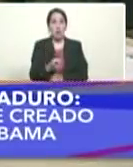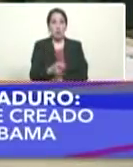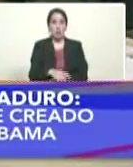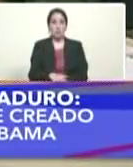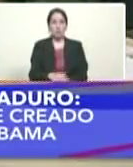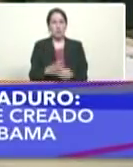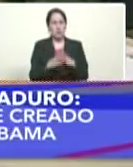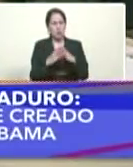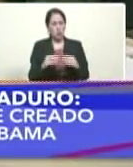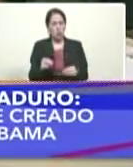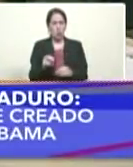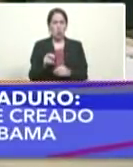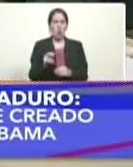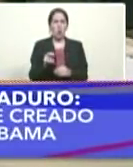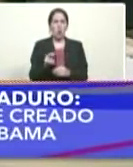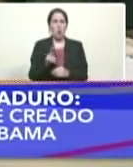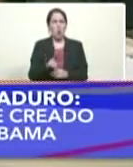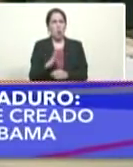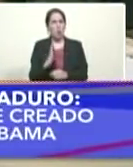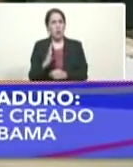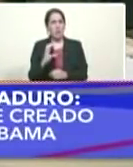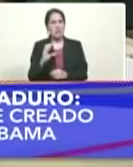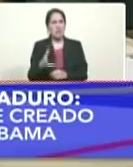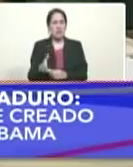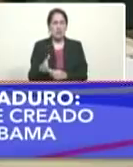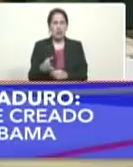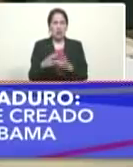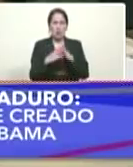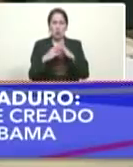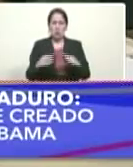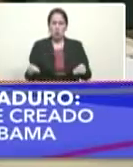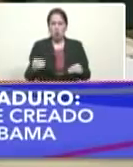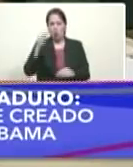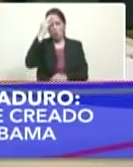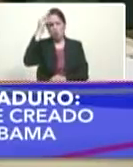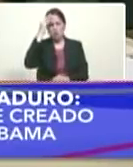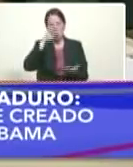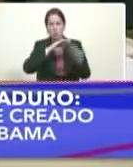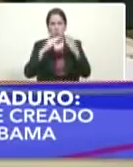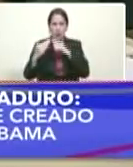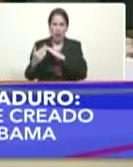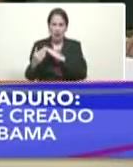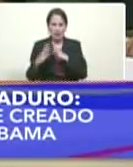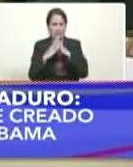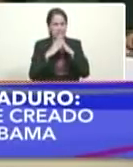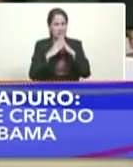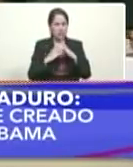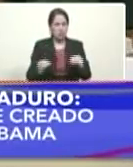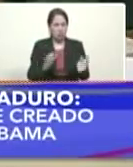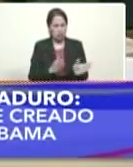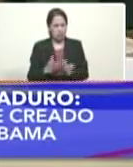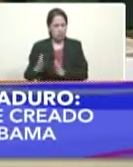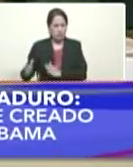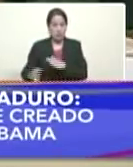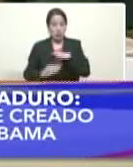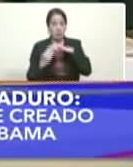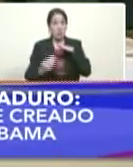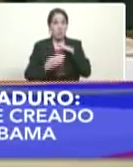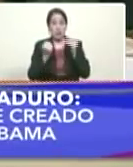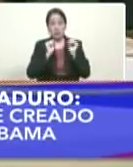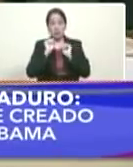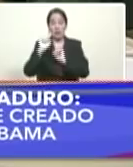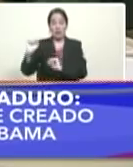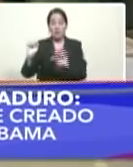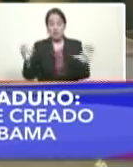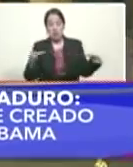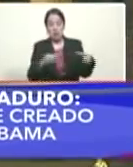todos los que todos los consejos comunales deben organizar cuadrillas especiales de bases para la defensa de